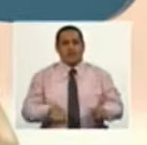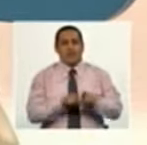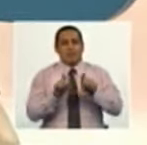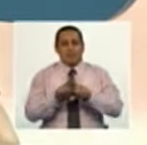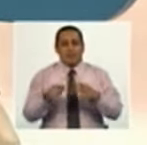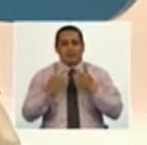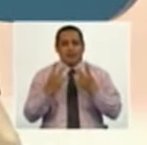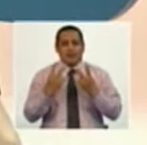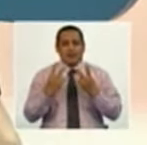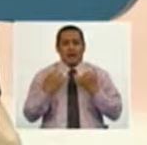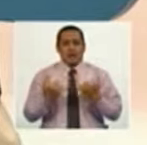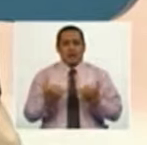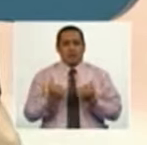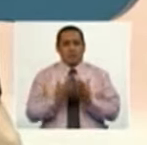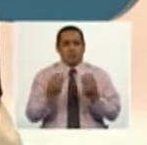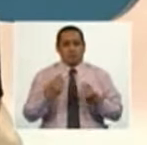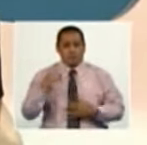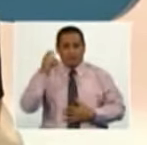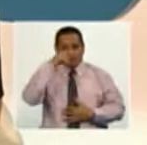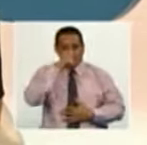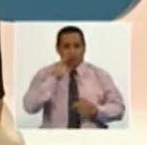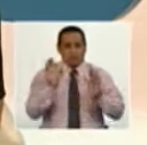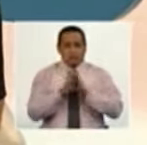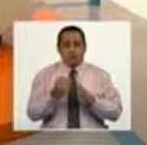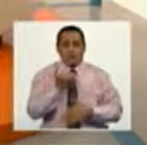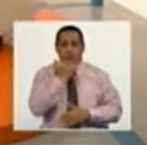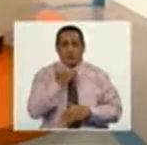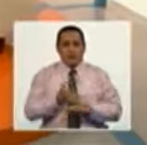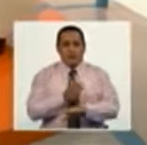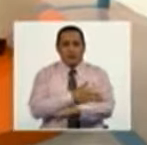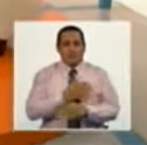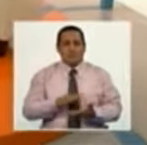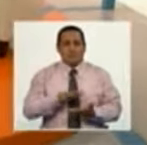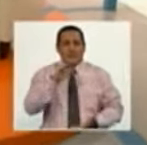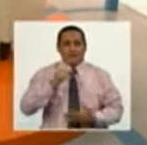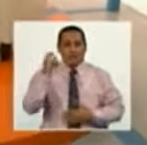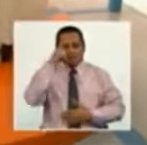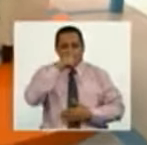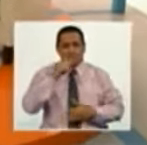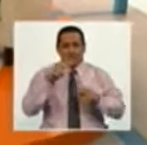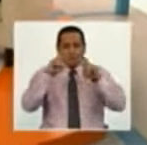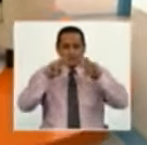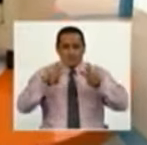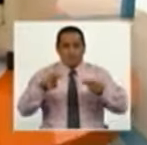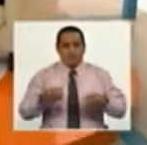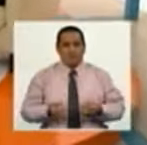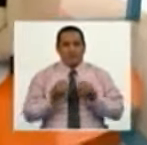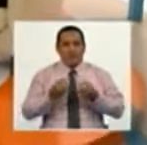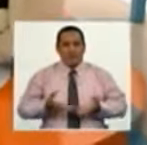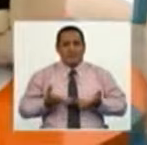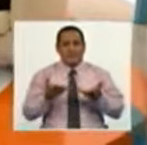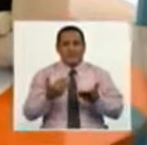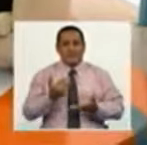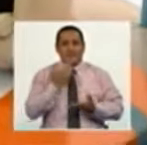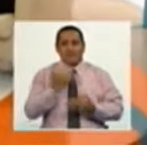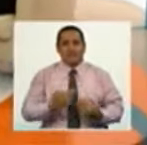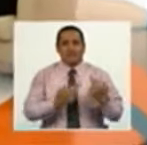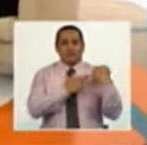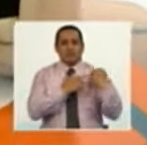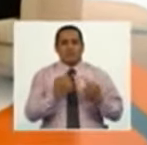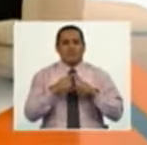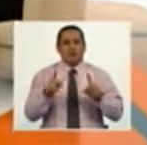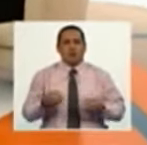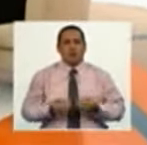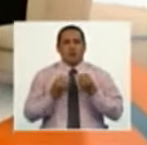No, y además de hecho, a más compleja la falta, más compleja también la investigación, ¿no? Para dar con el